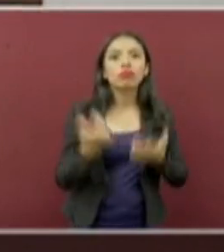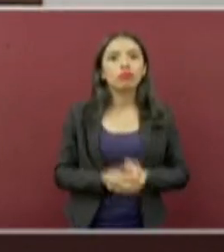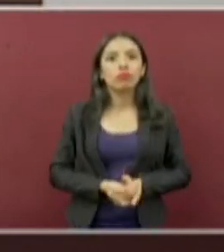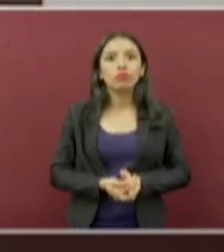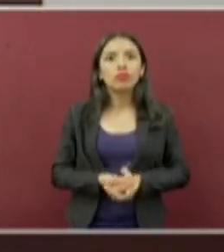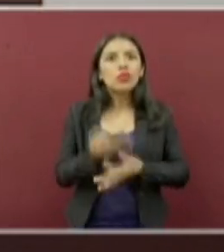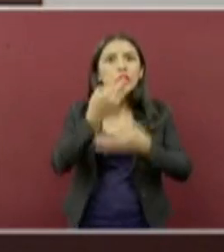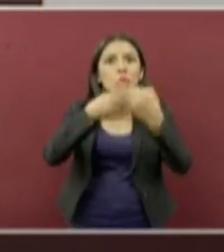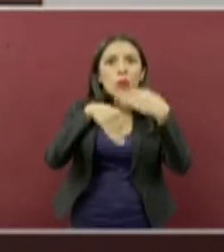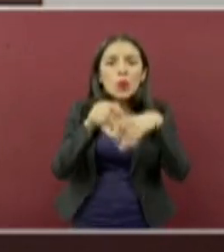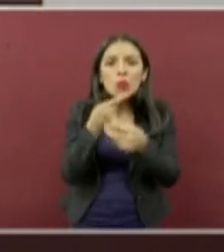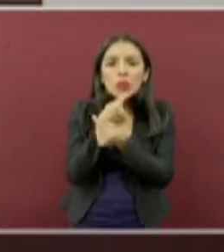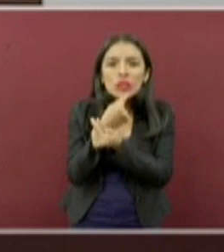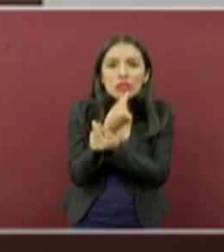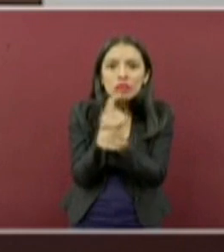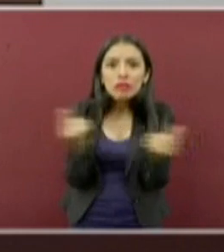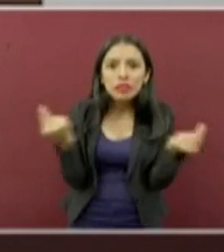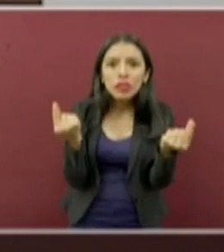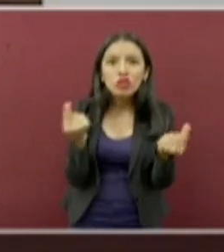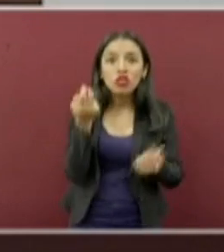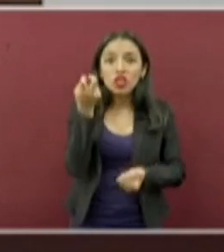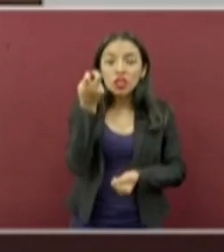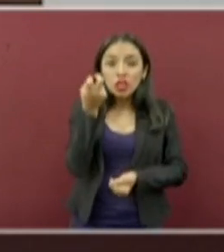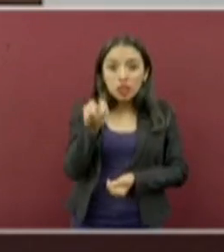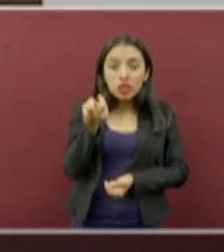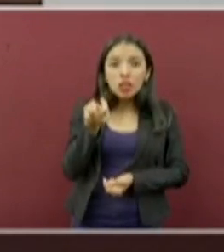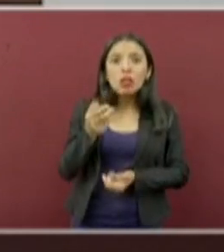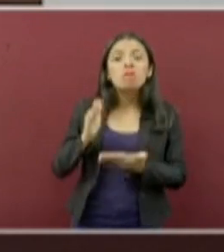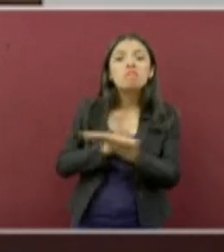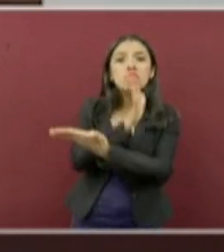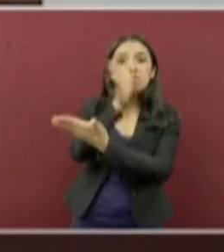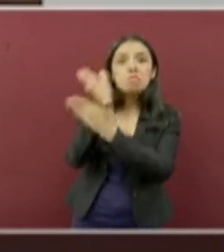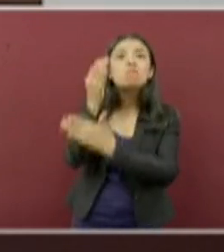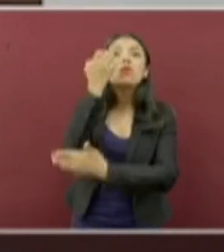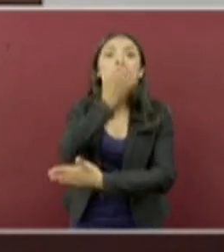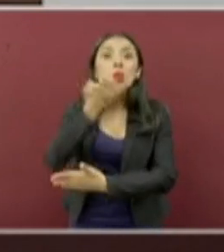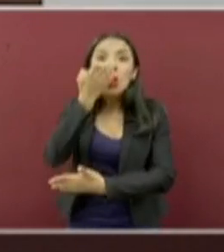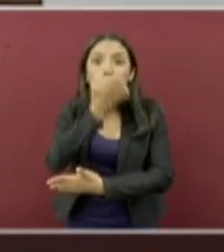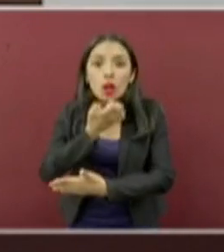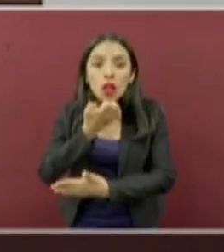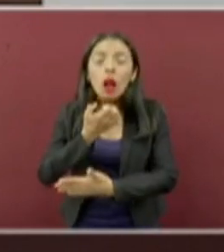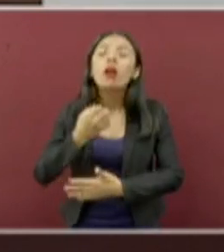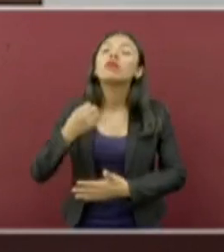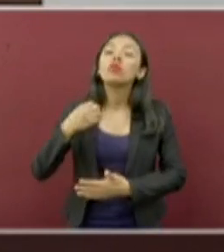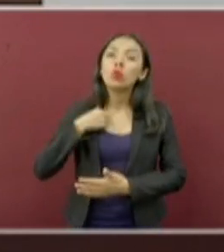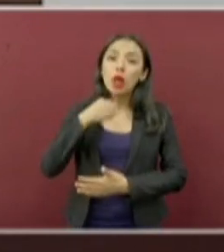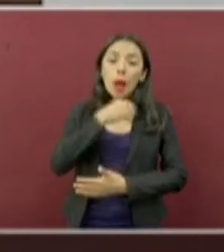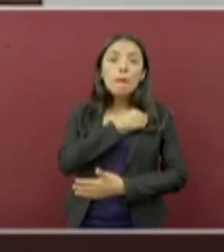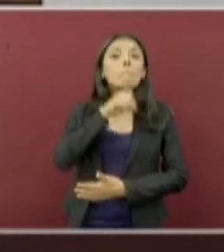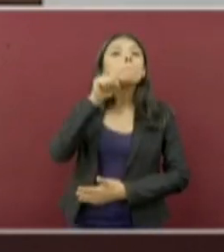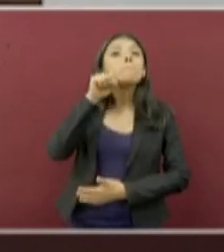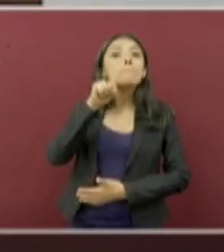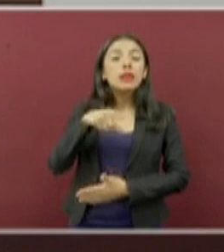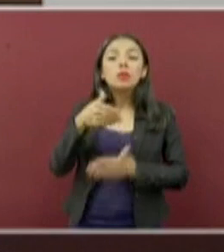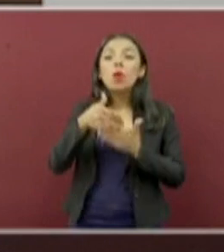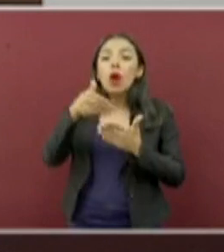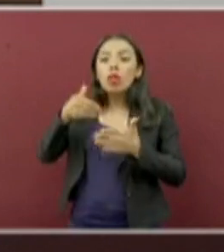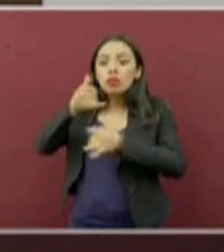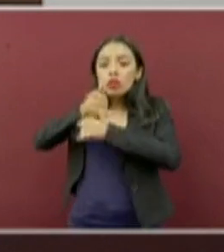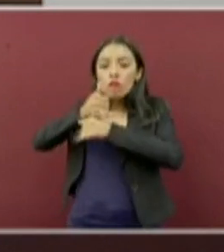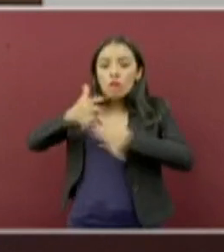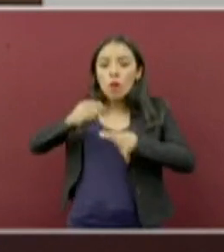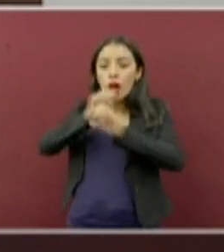los niños y las niñas que estén asistiendo a clases deben ir preparados con la